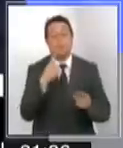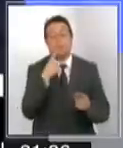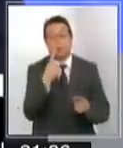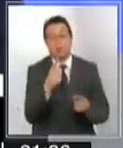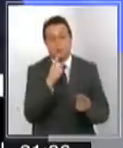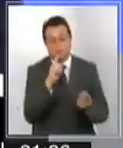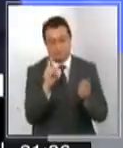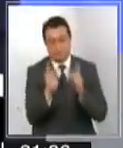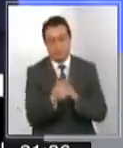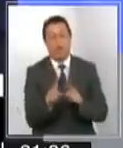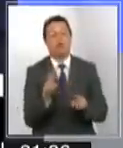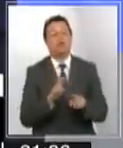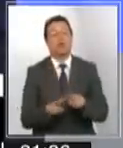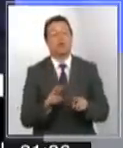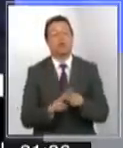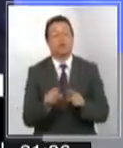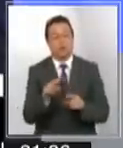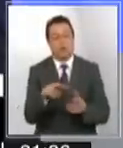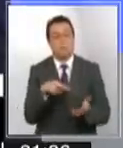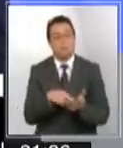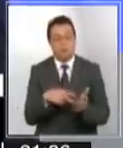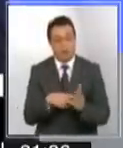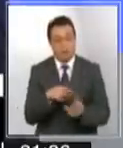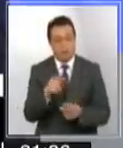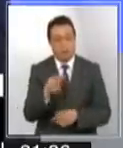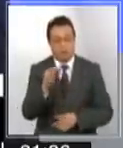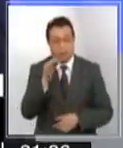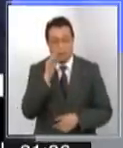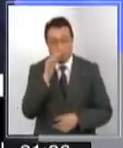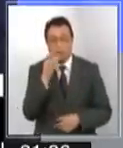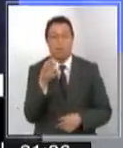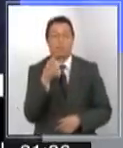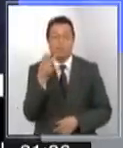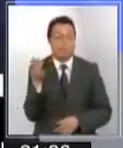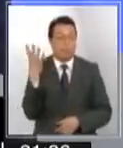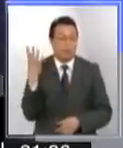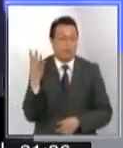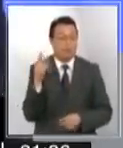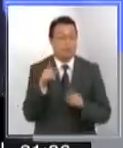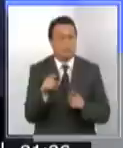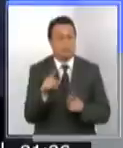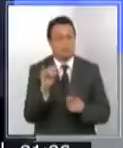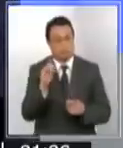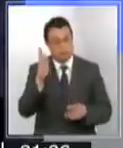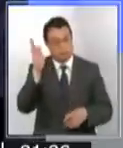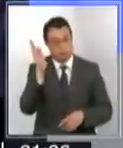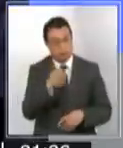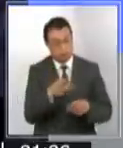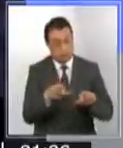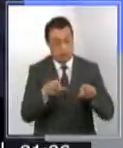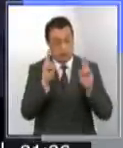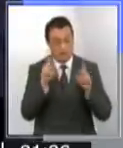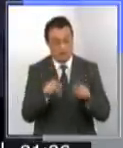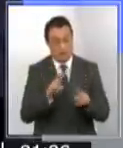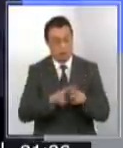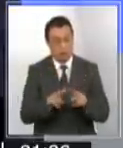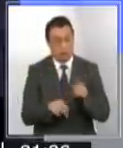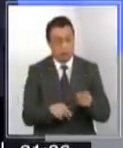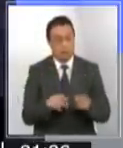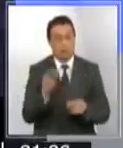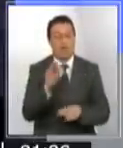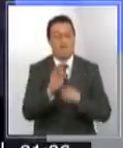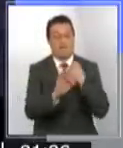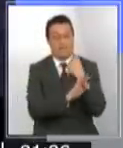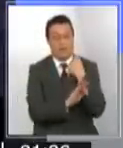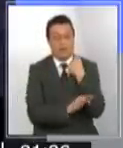La solución al problema del consumo recreativo es despenalizar esto. Ayer fue el fiscal Toledo, el jefe de la